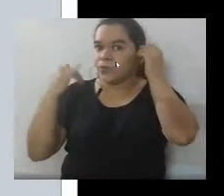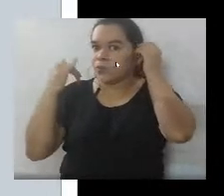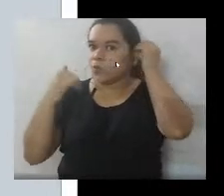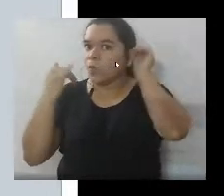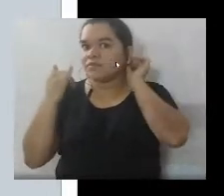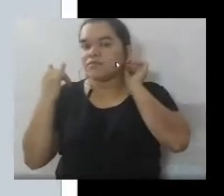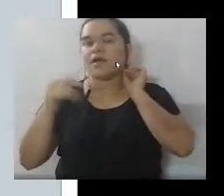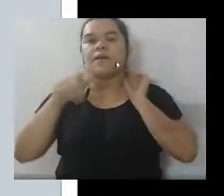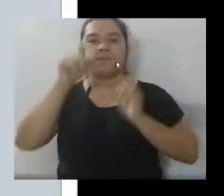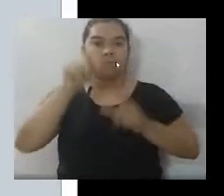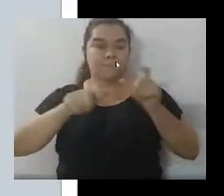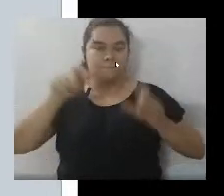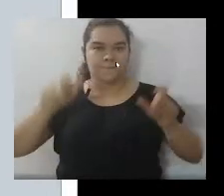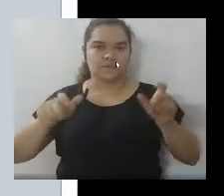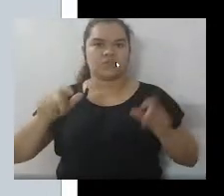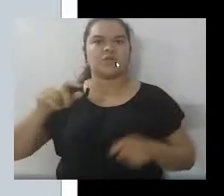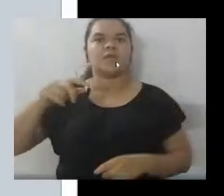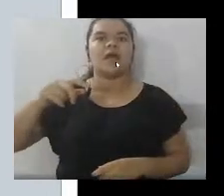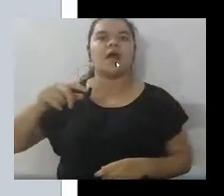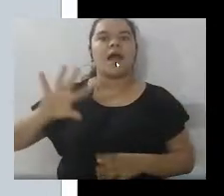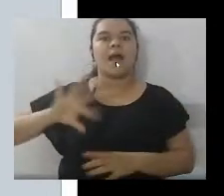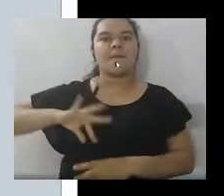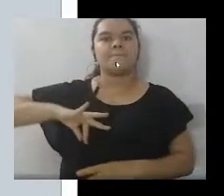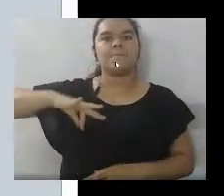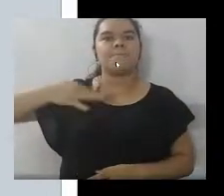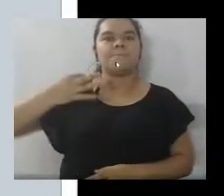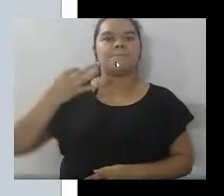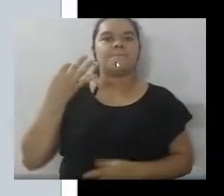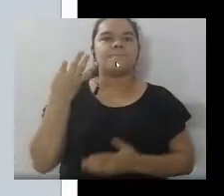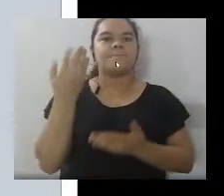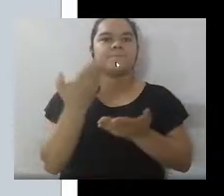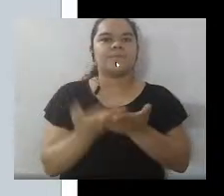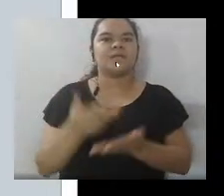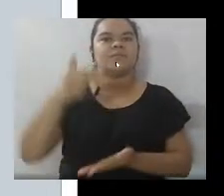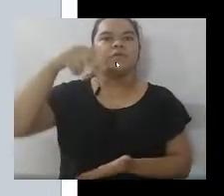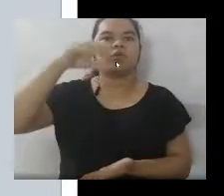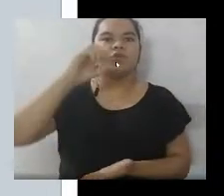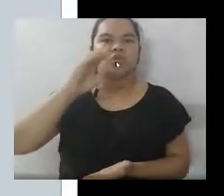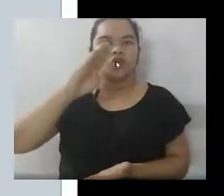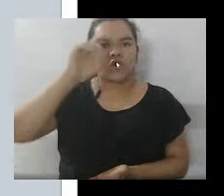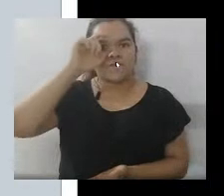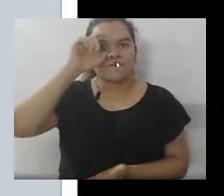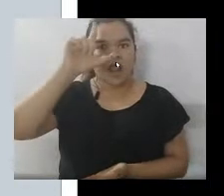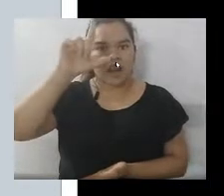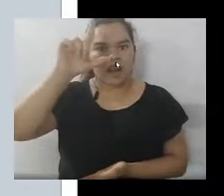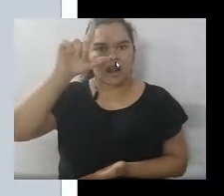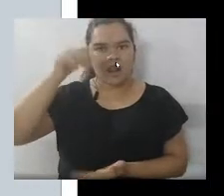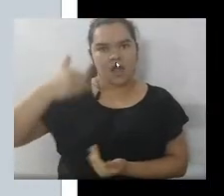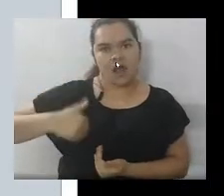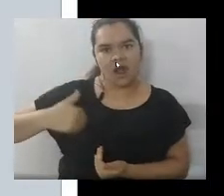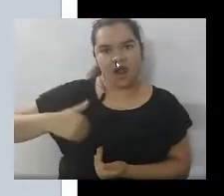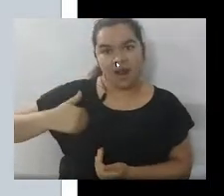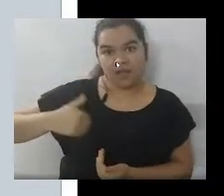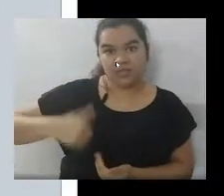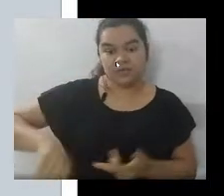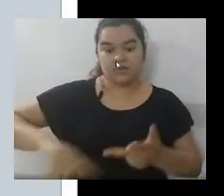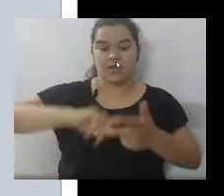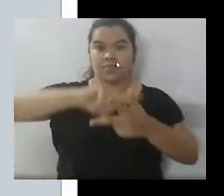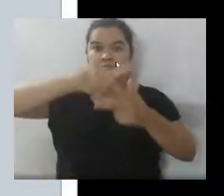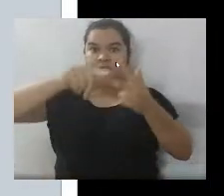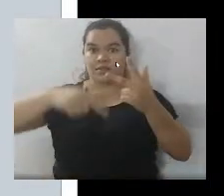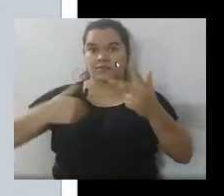de Argentina, tanto Jussey, el doctor Leluar, como Milstein, ¿sí?, han hecho investigaciones en bioquímica.